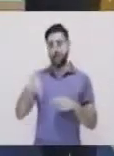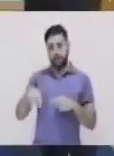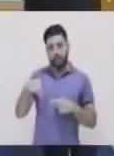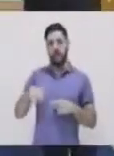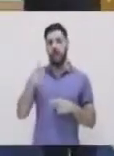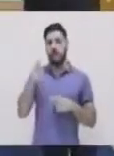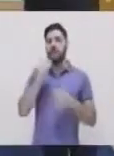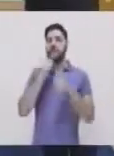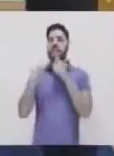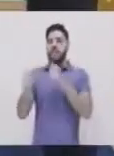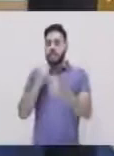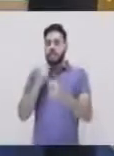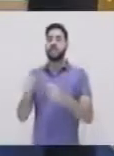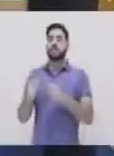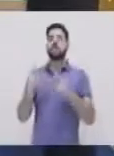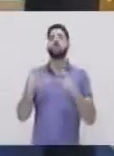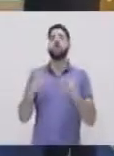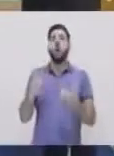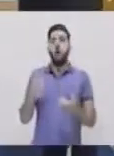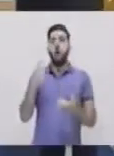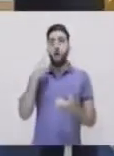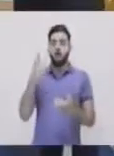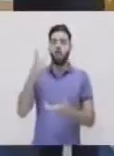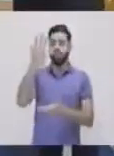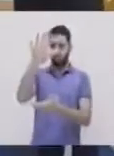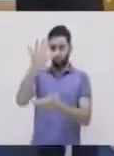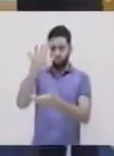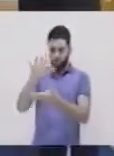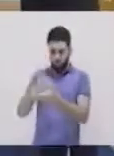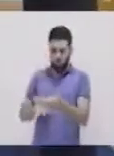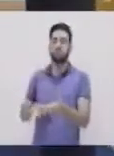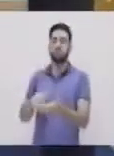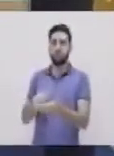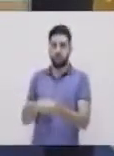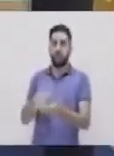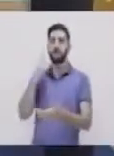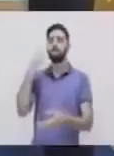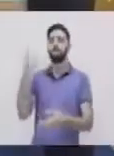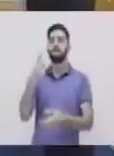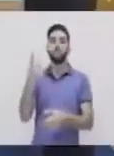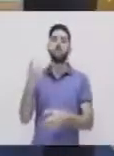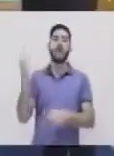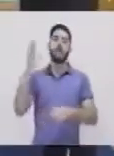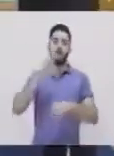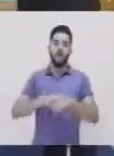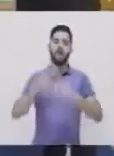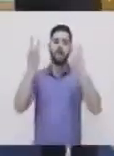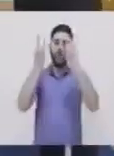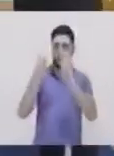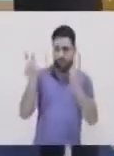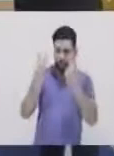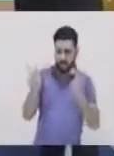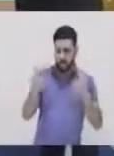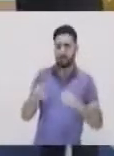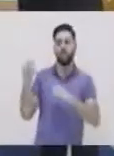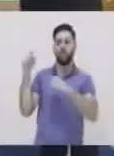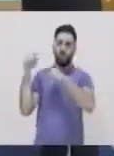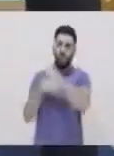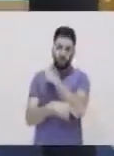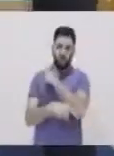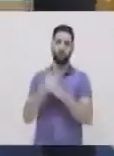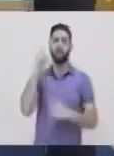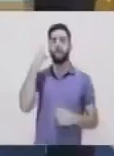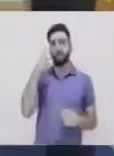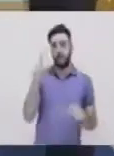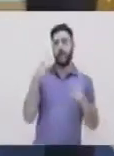una noticia por su extensión. Es decir, el reportaje ya va a buscar profundizar más en esa noticia.